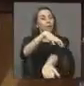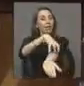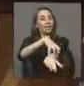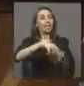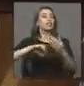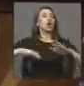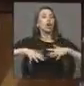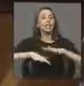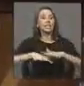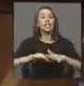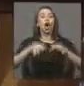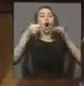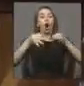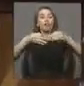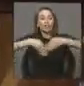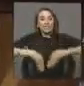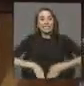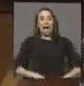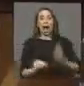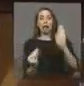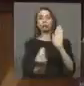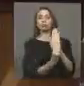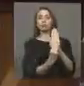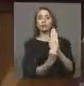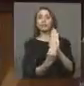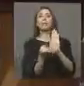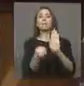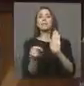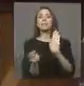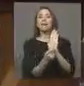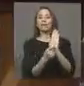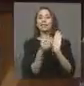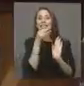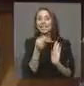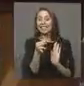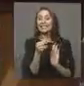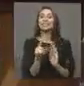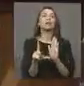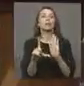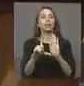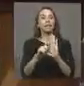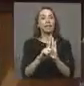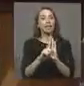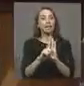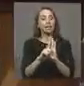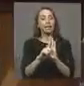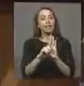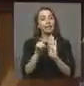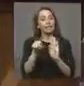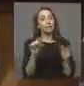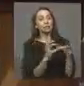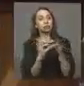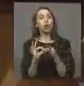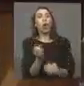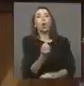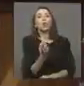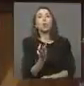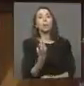de los ríos nació oficialmente justamente en esa fecha. La ley respectiva es la